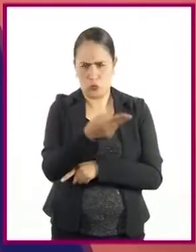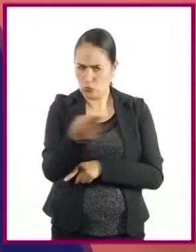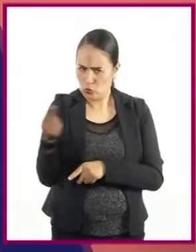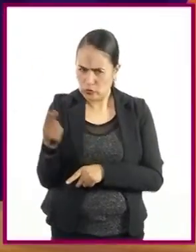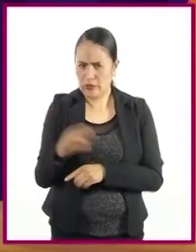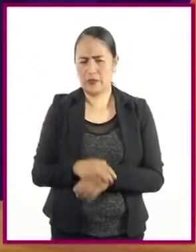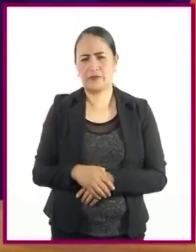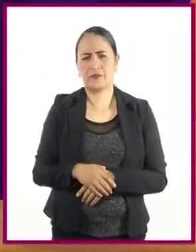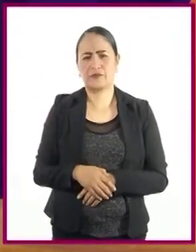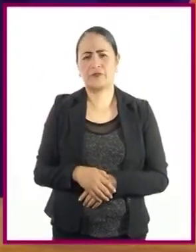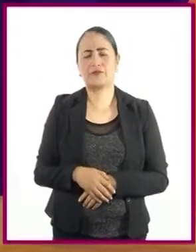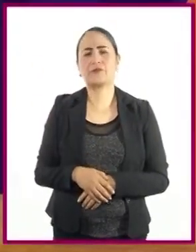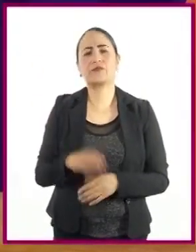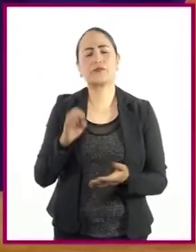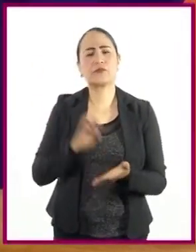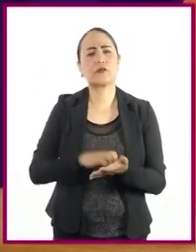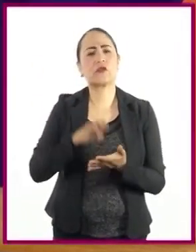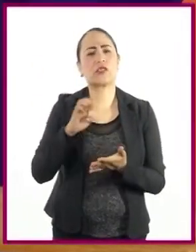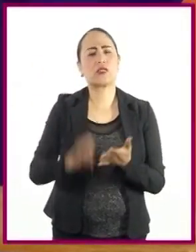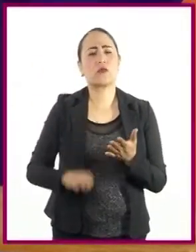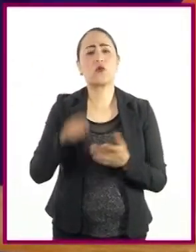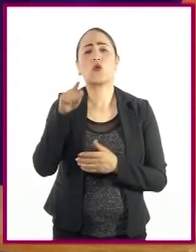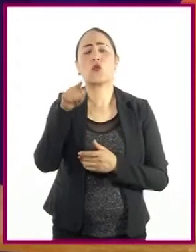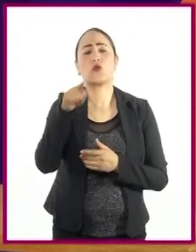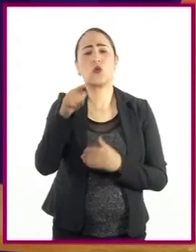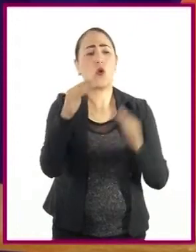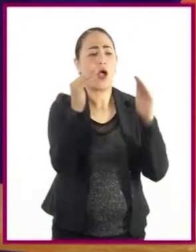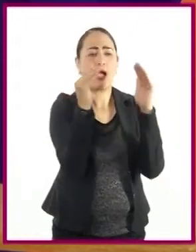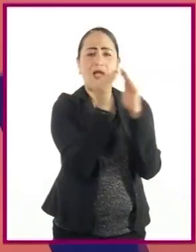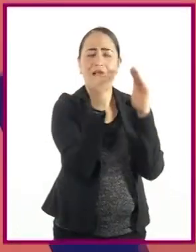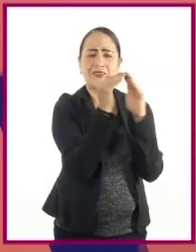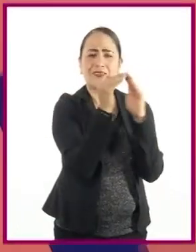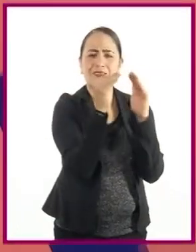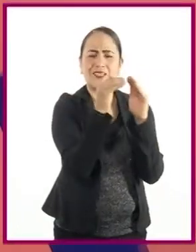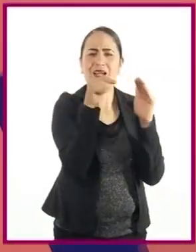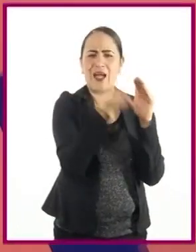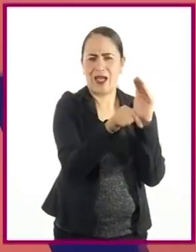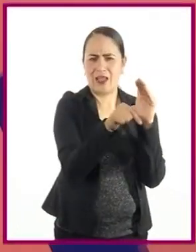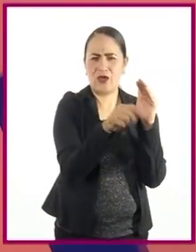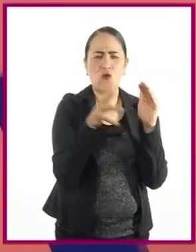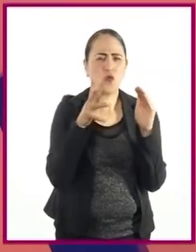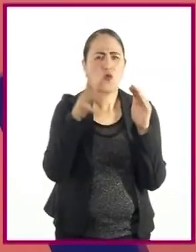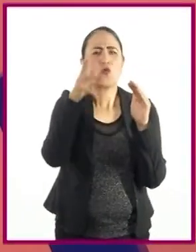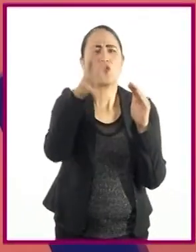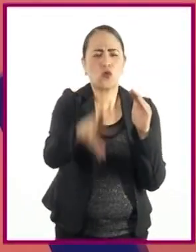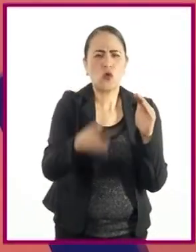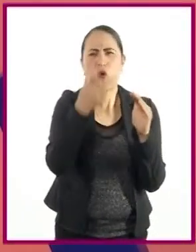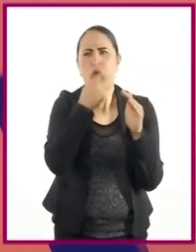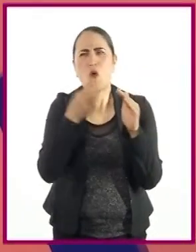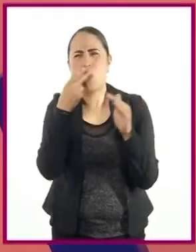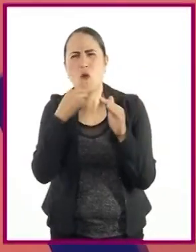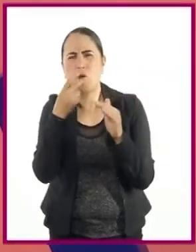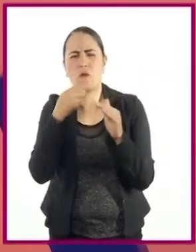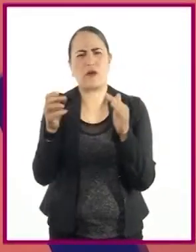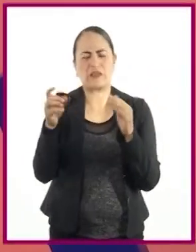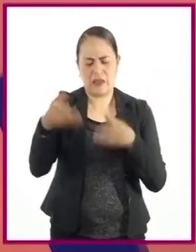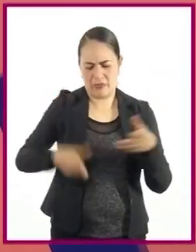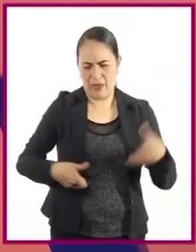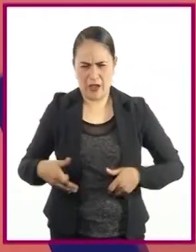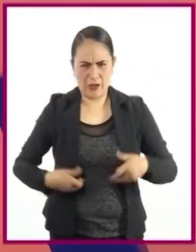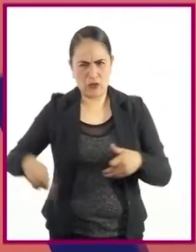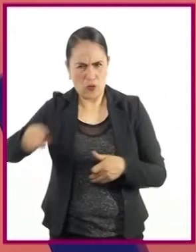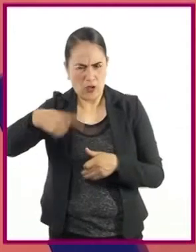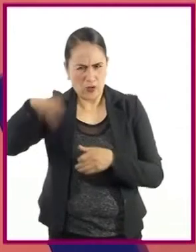ejemplo, Enrique, ¿cómo describirías la casa como para que futuros dramaturgos que quieran representar tu